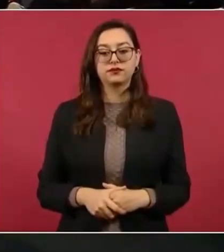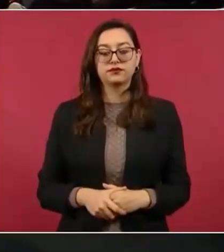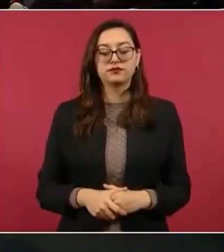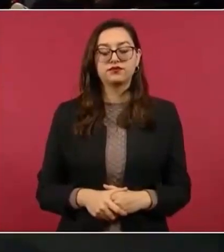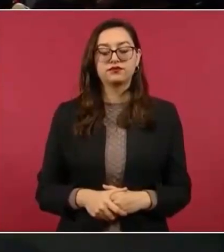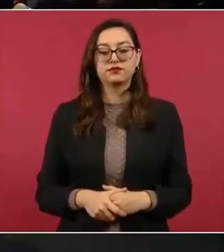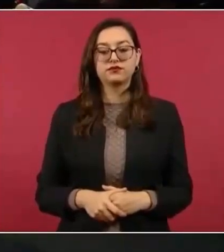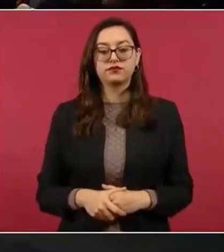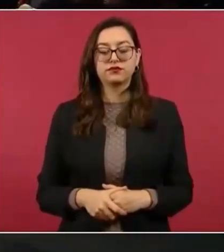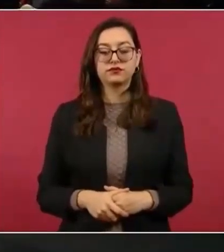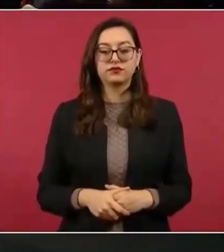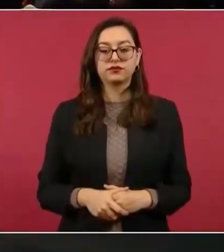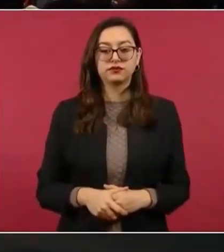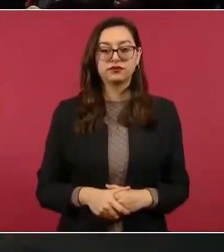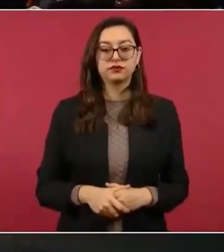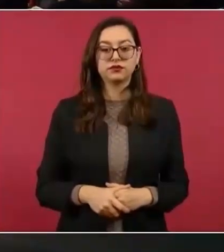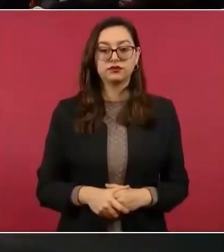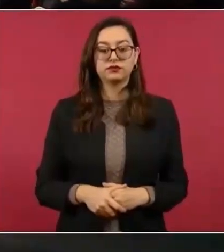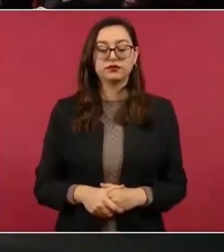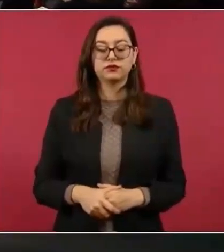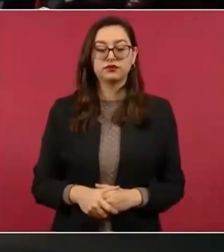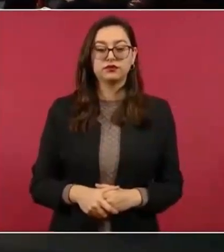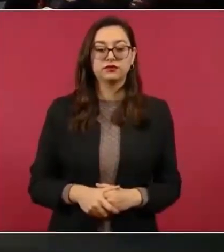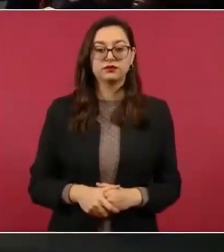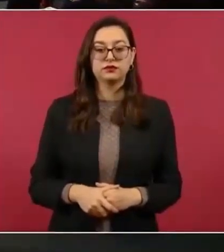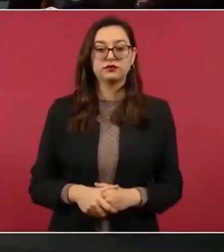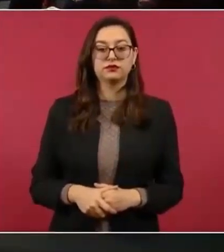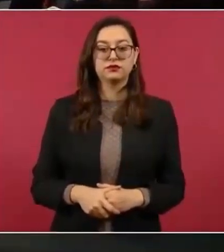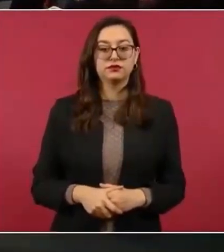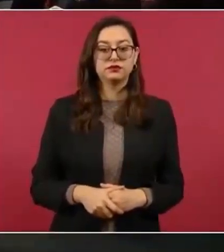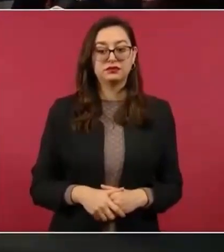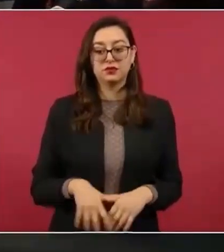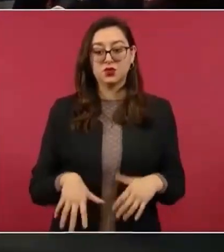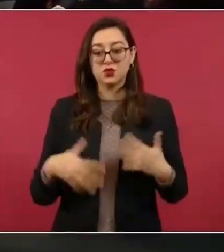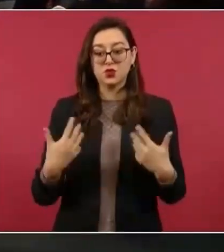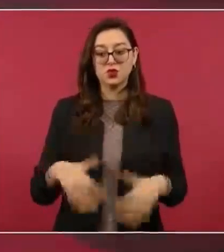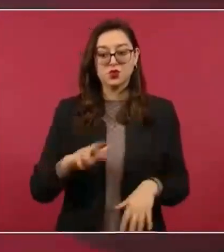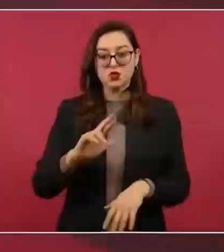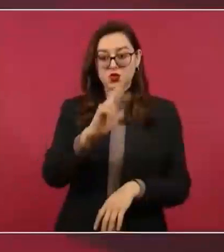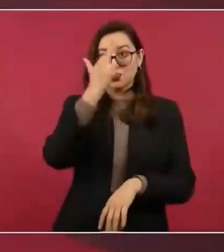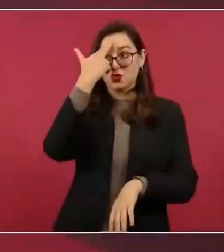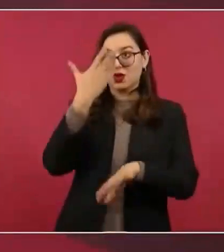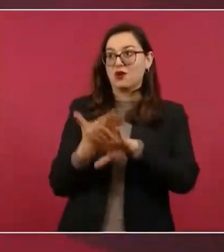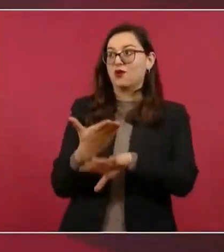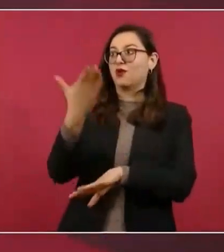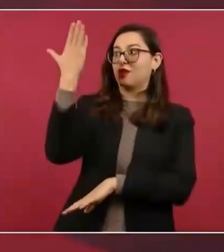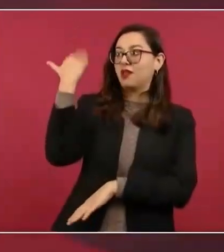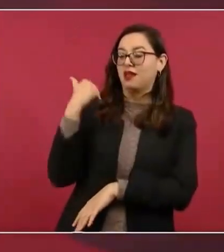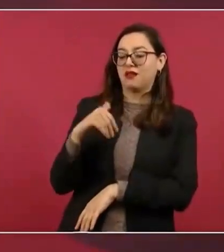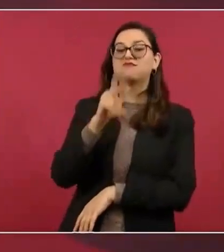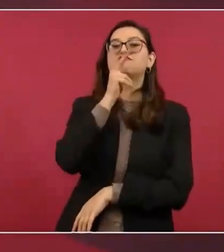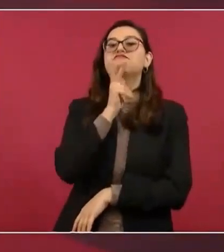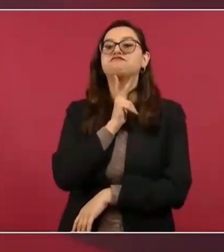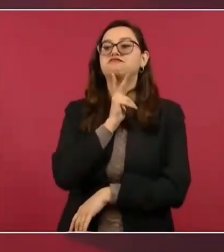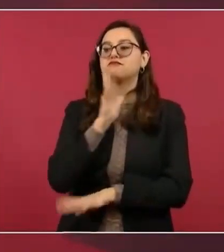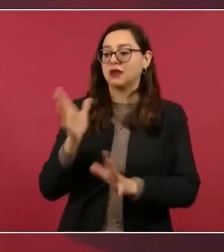Porque fue una decisión histórica que nos ha salvado,